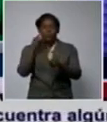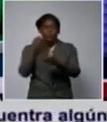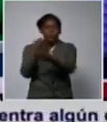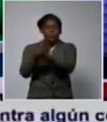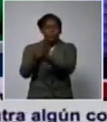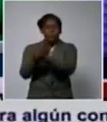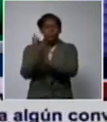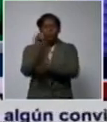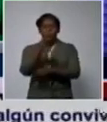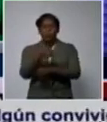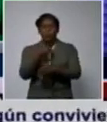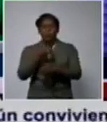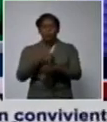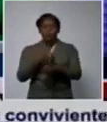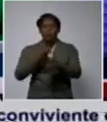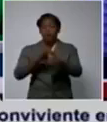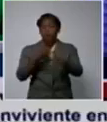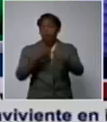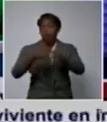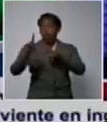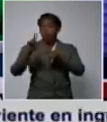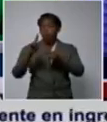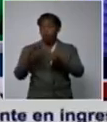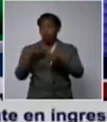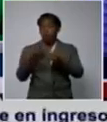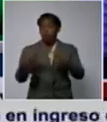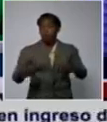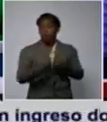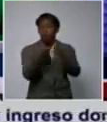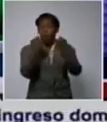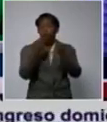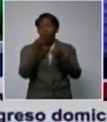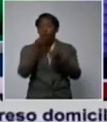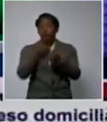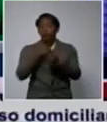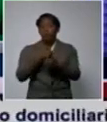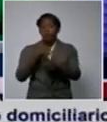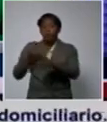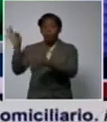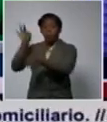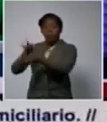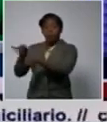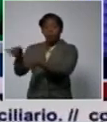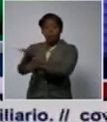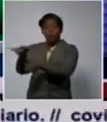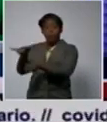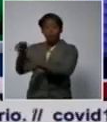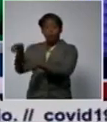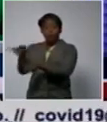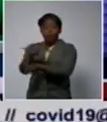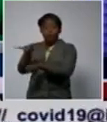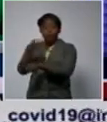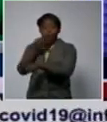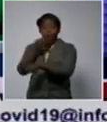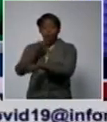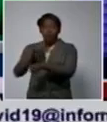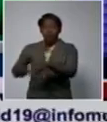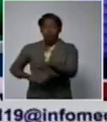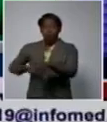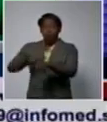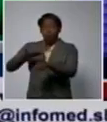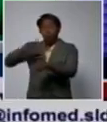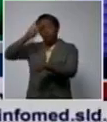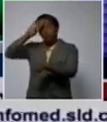puede terminar en un desenlace fatal, el dengue también aprendimos